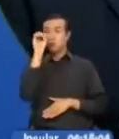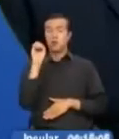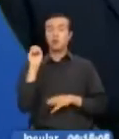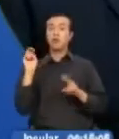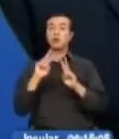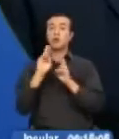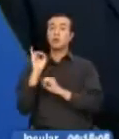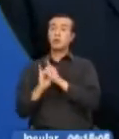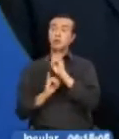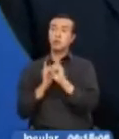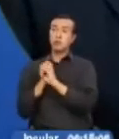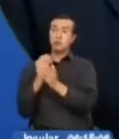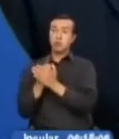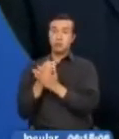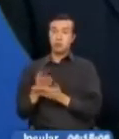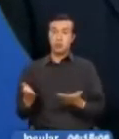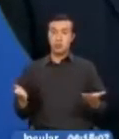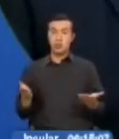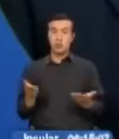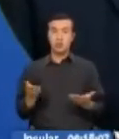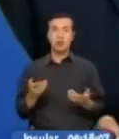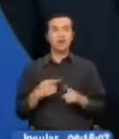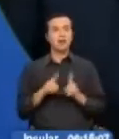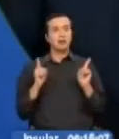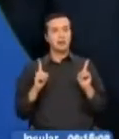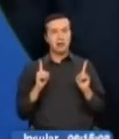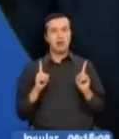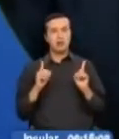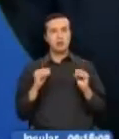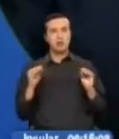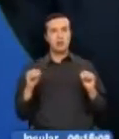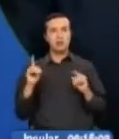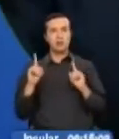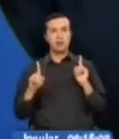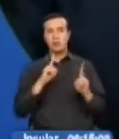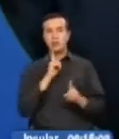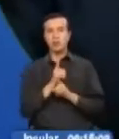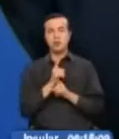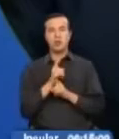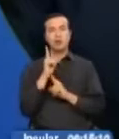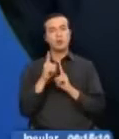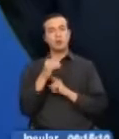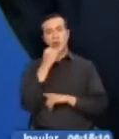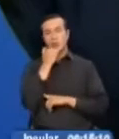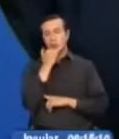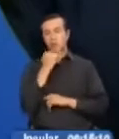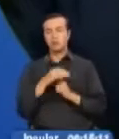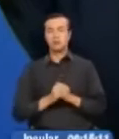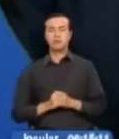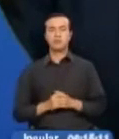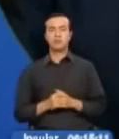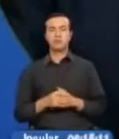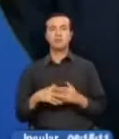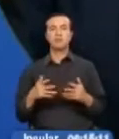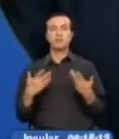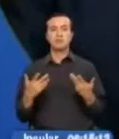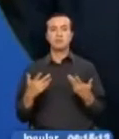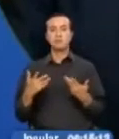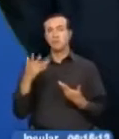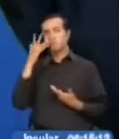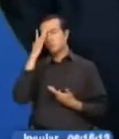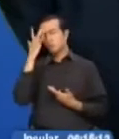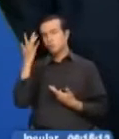corresponde a empresas internacionales lo que desdicen completamente este discurso justamente por el